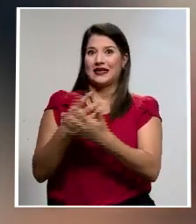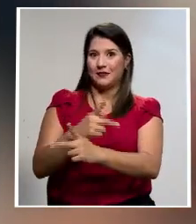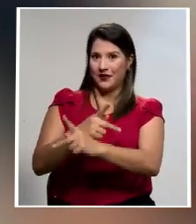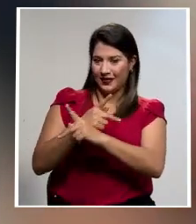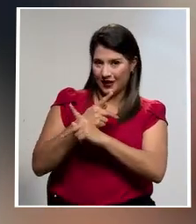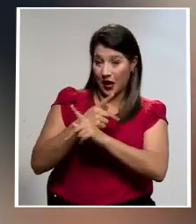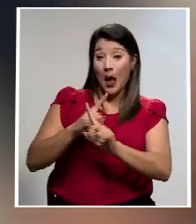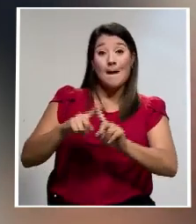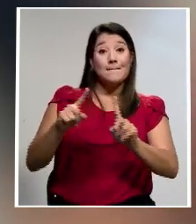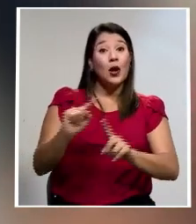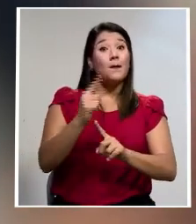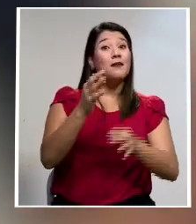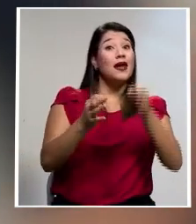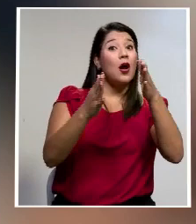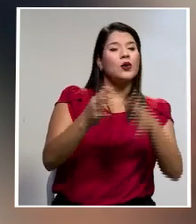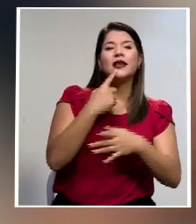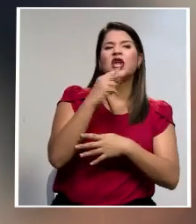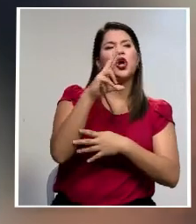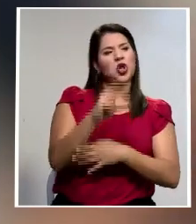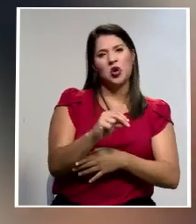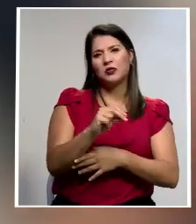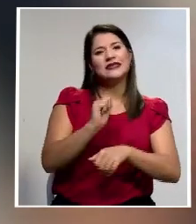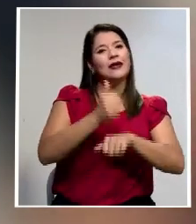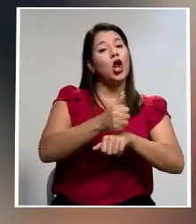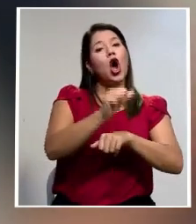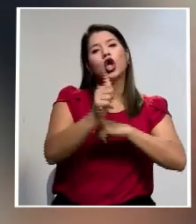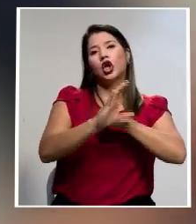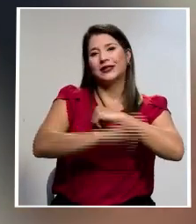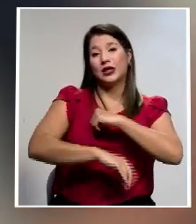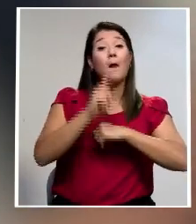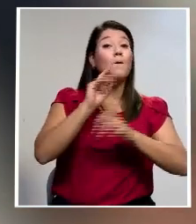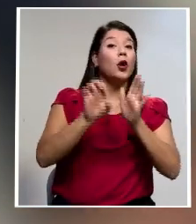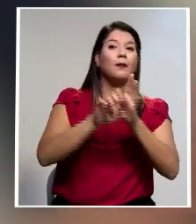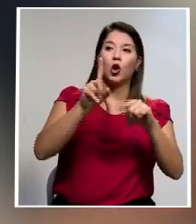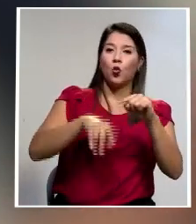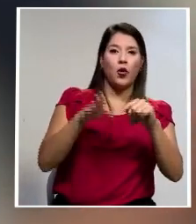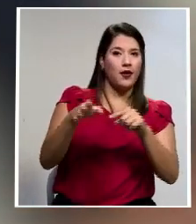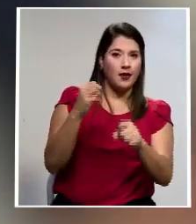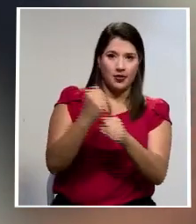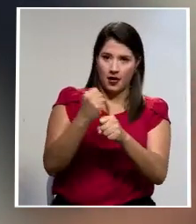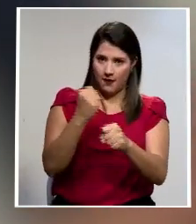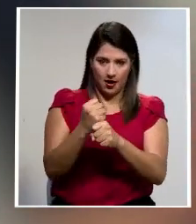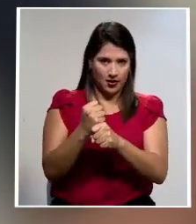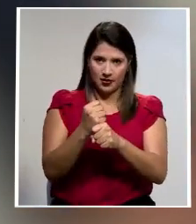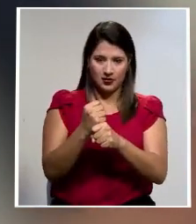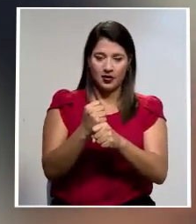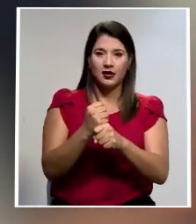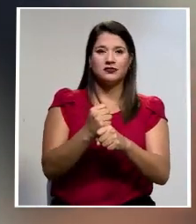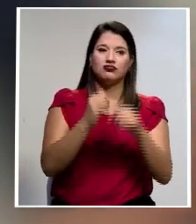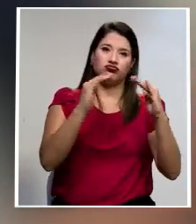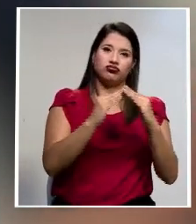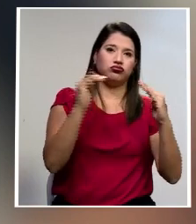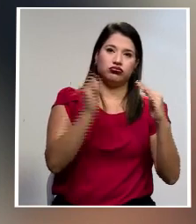juzgadora las estableció. Además, también rechaza las apelaciones de la defensa técnica de los